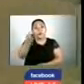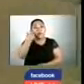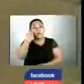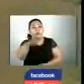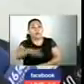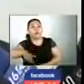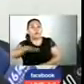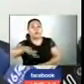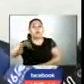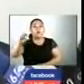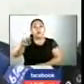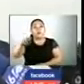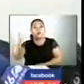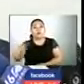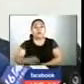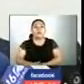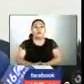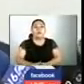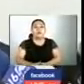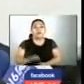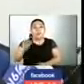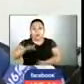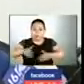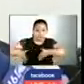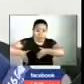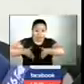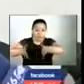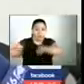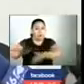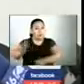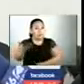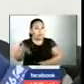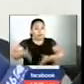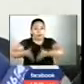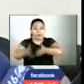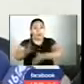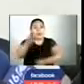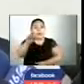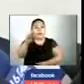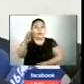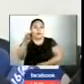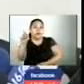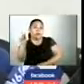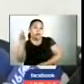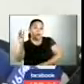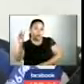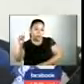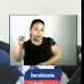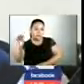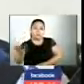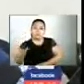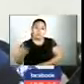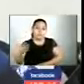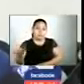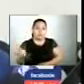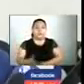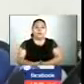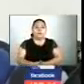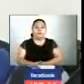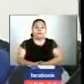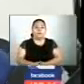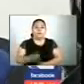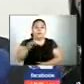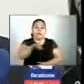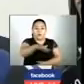del país. Esta es la apertura de carretera de cerca de 10 kilómetros que conecta desde